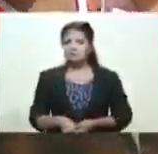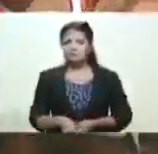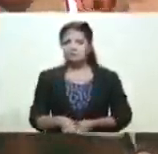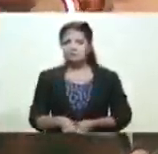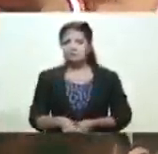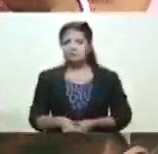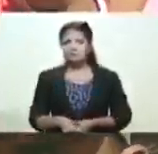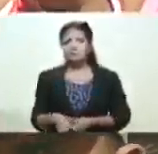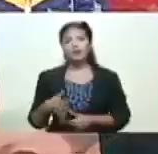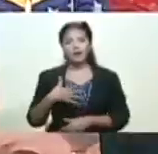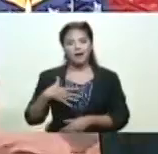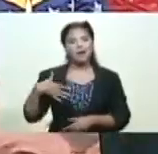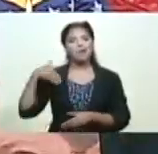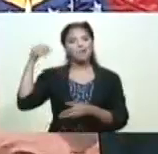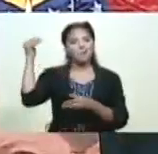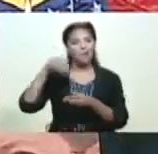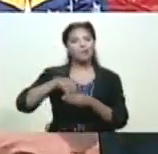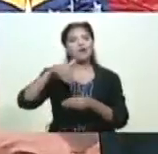Ganas de votar,